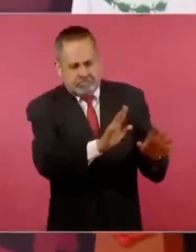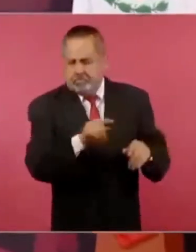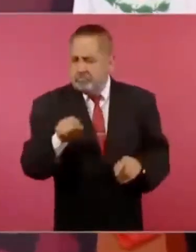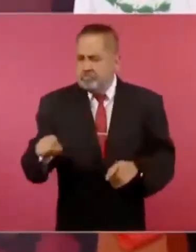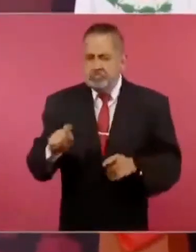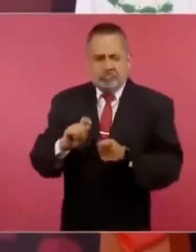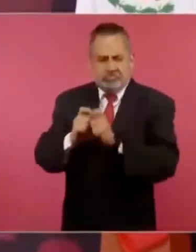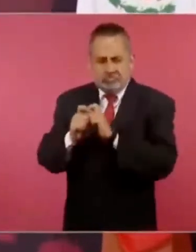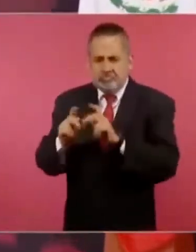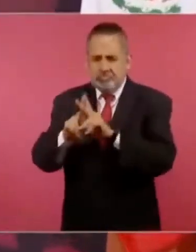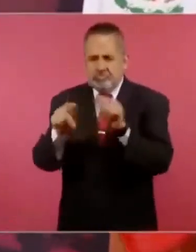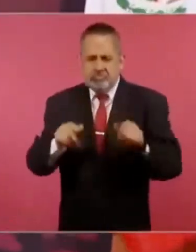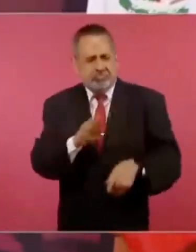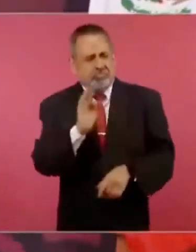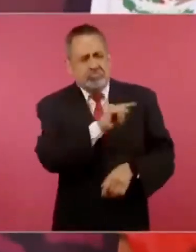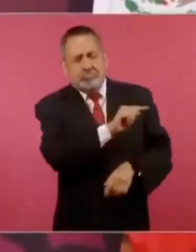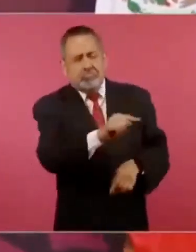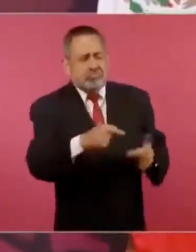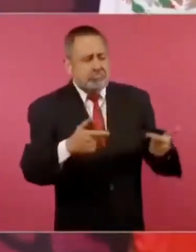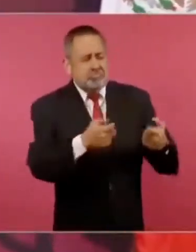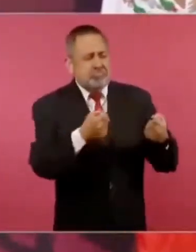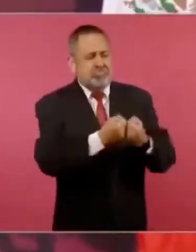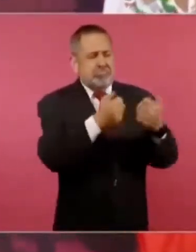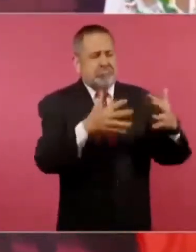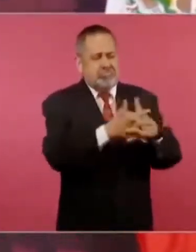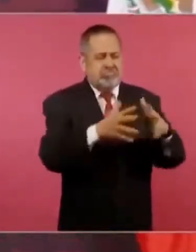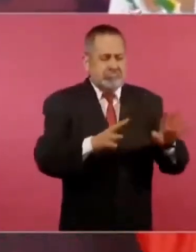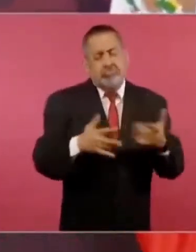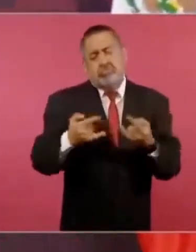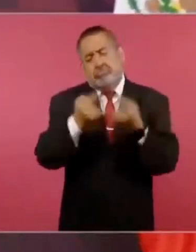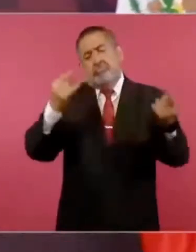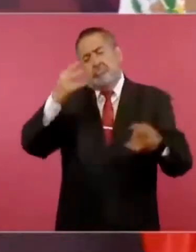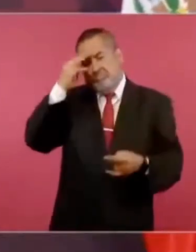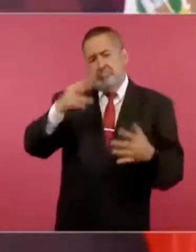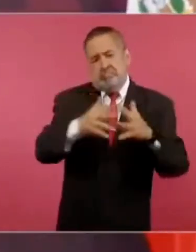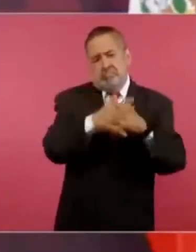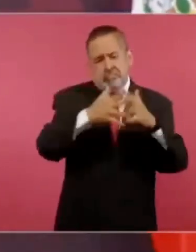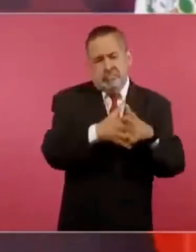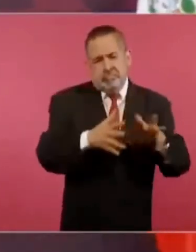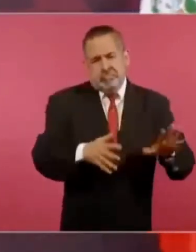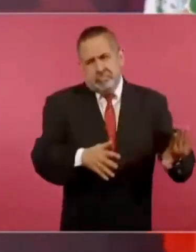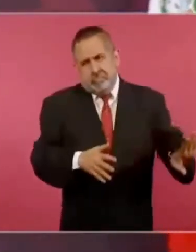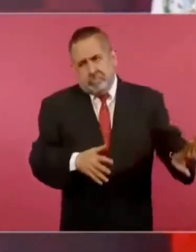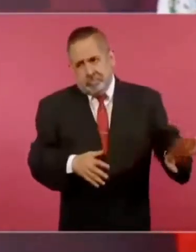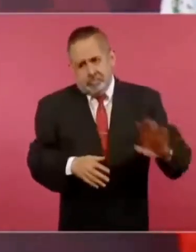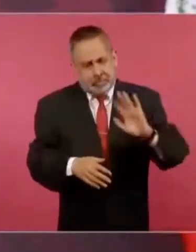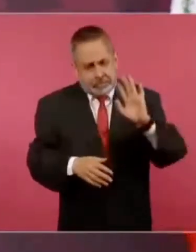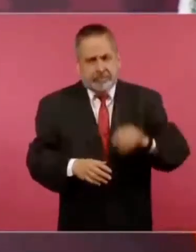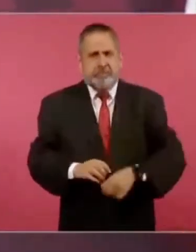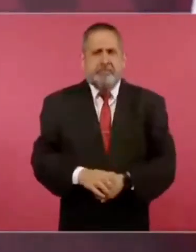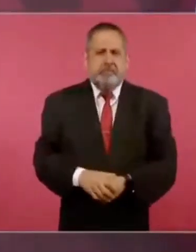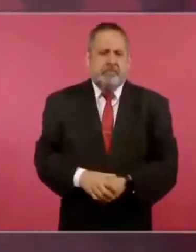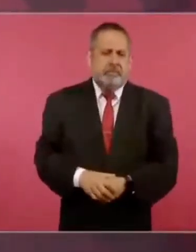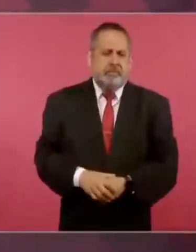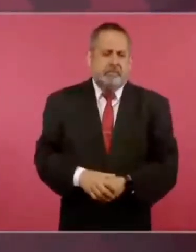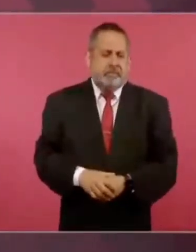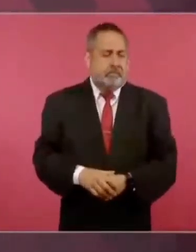incluso la vía armada. Ya hablamos de nuestra historia, que fue con las